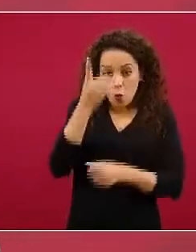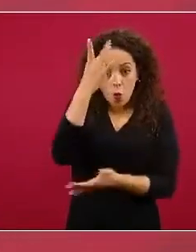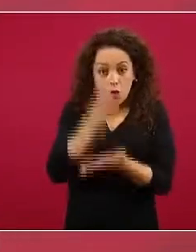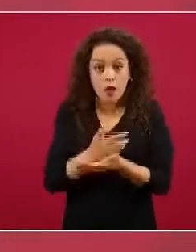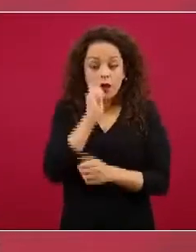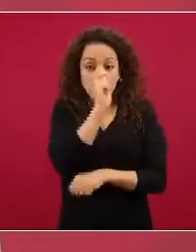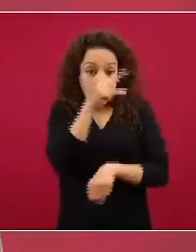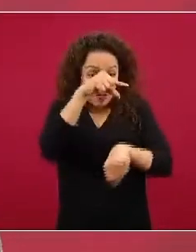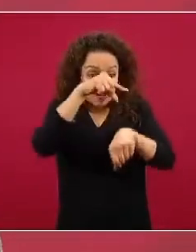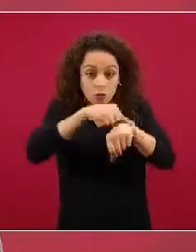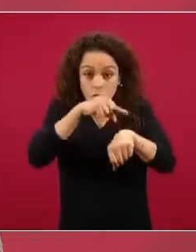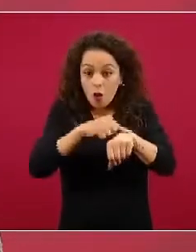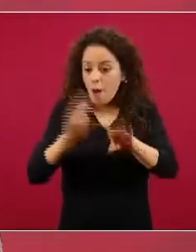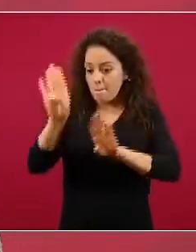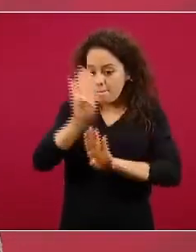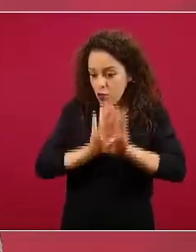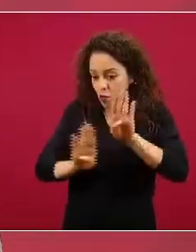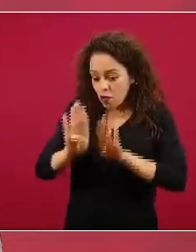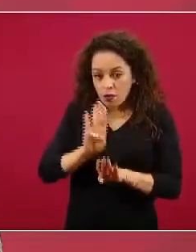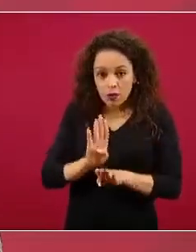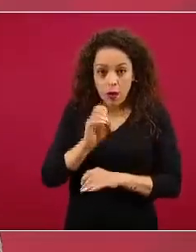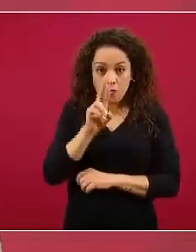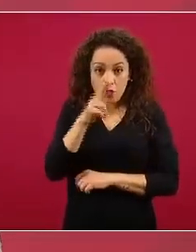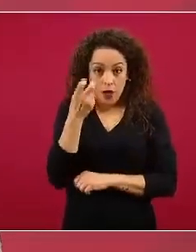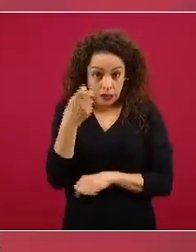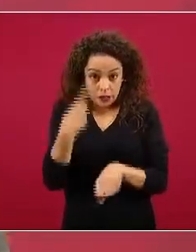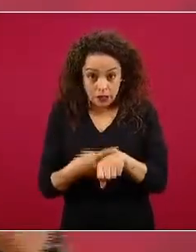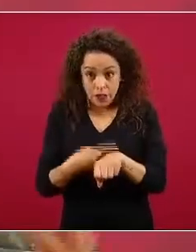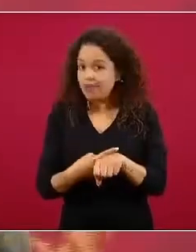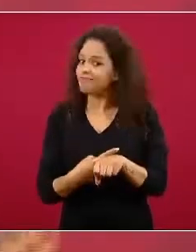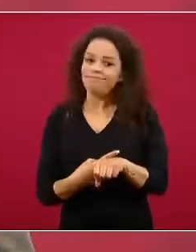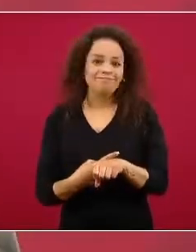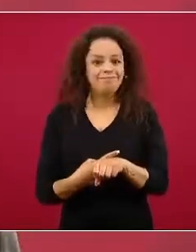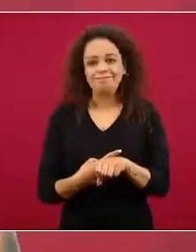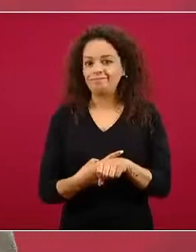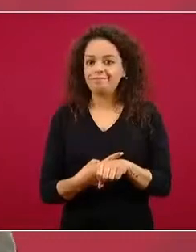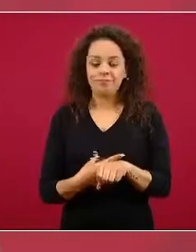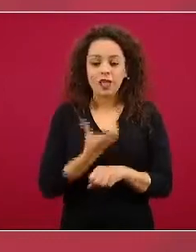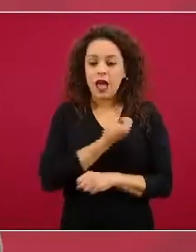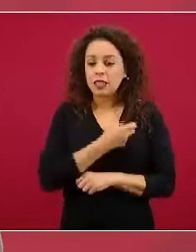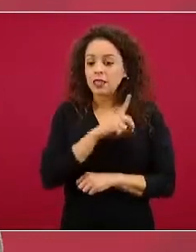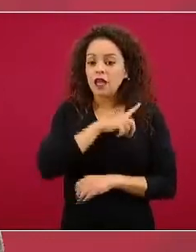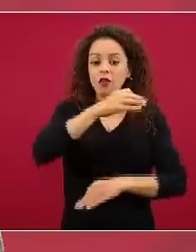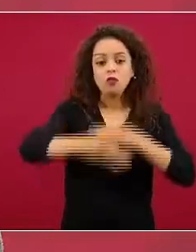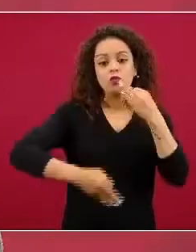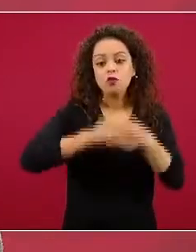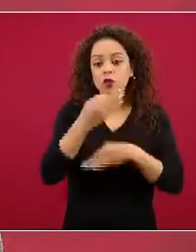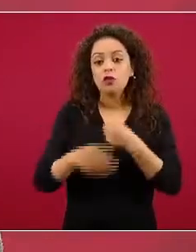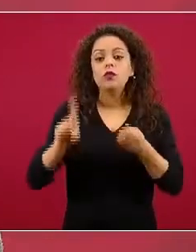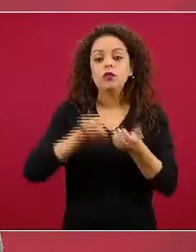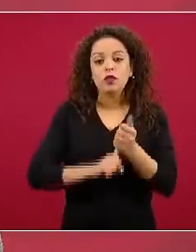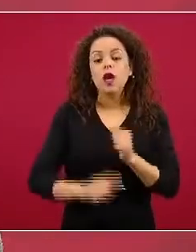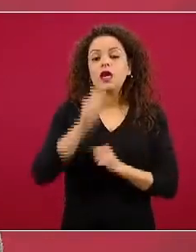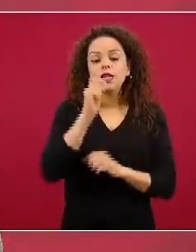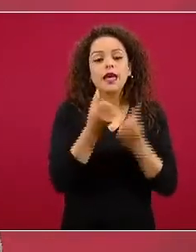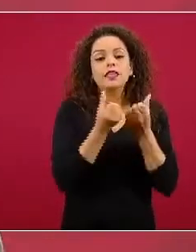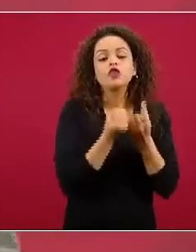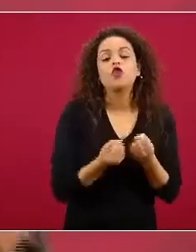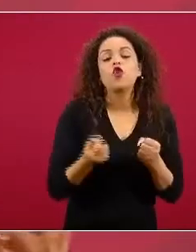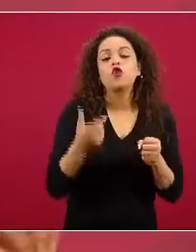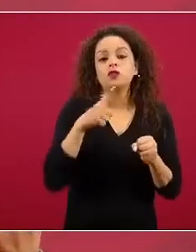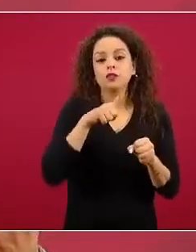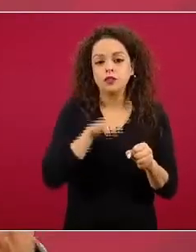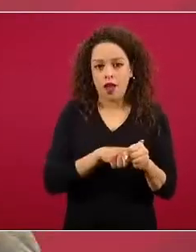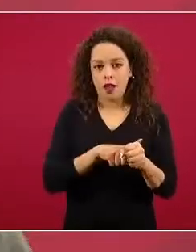tema de la biología de una enfermedad. De hecho, la salud pública es una disciplina social y